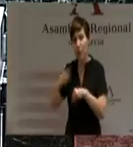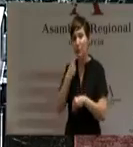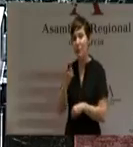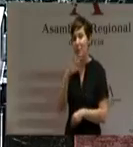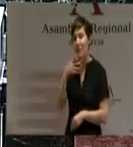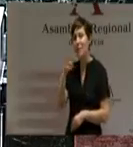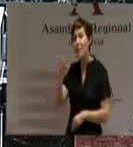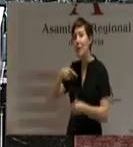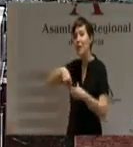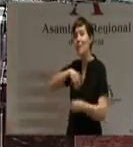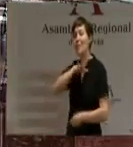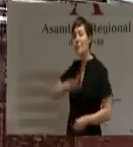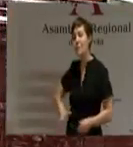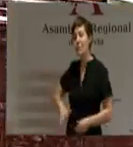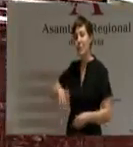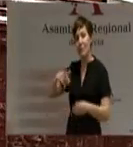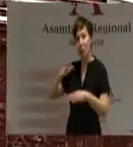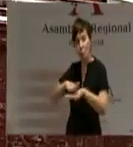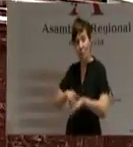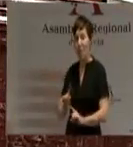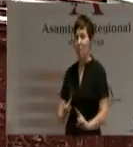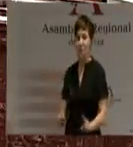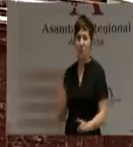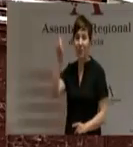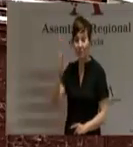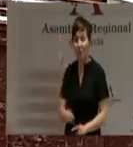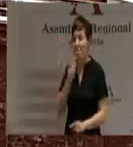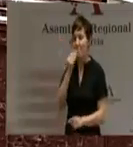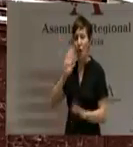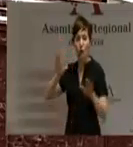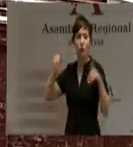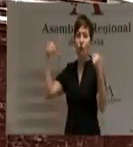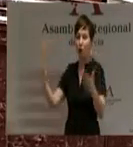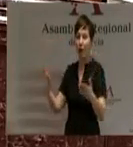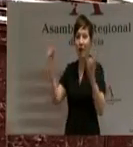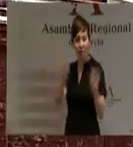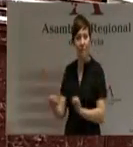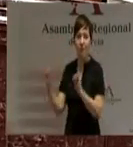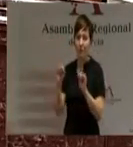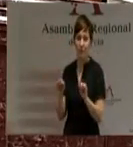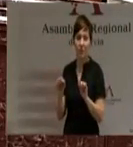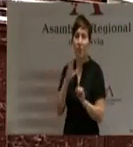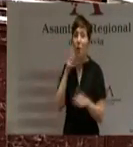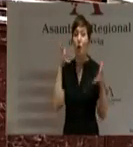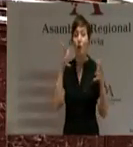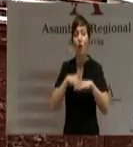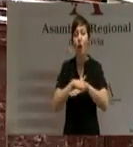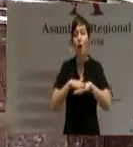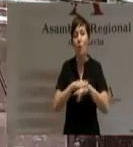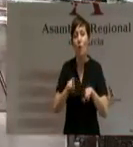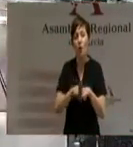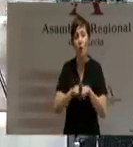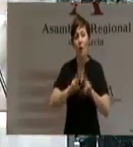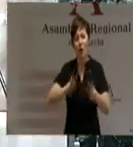inocencia. Y es más, para ese cargo público es mejor salir fuera y defenderse, porque el Consejo de Gobierno no puede estar sometido a